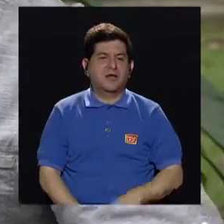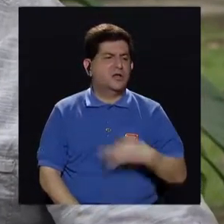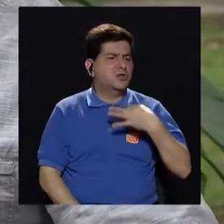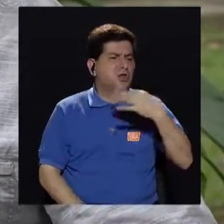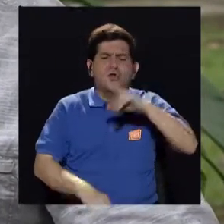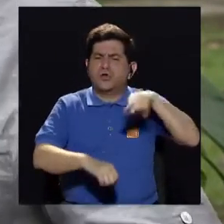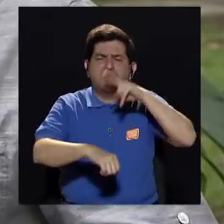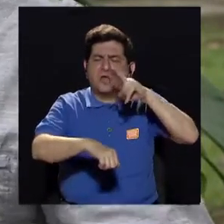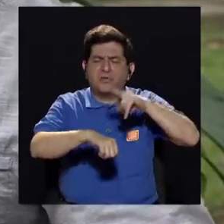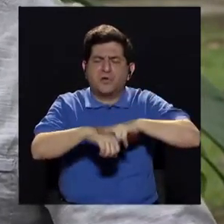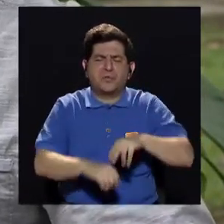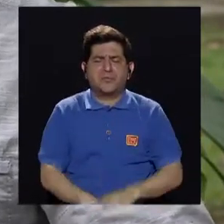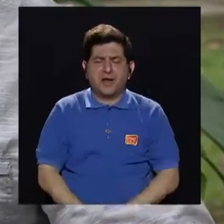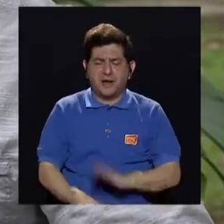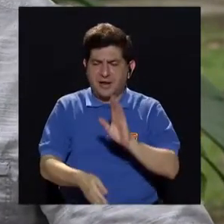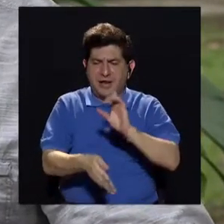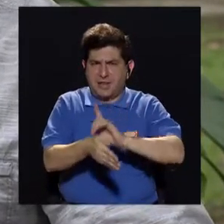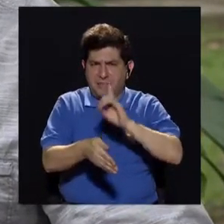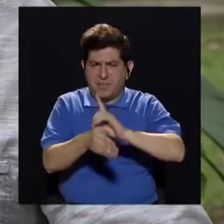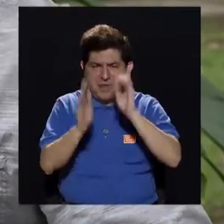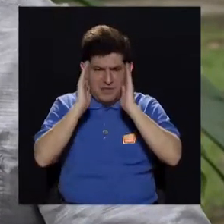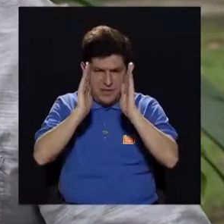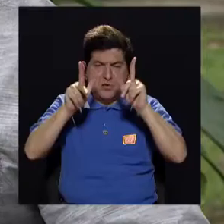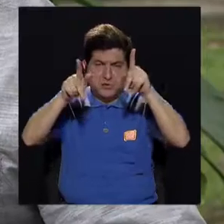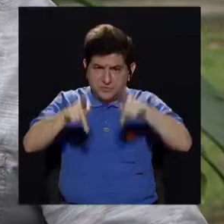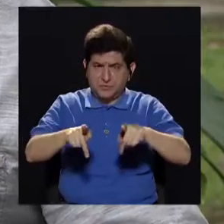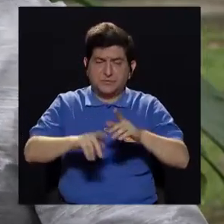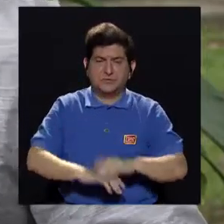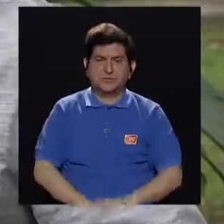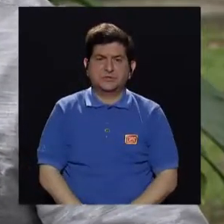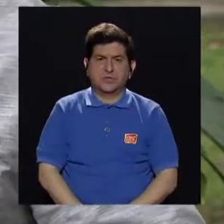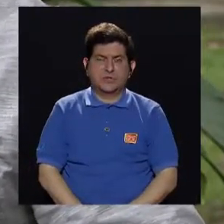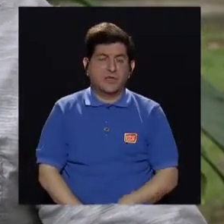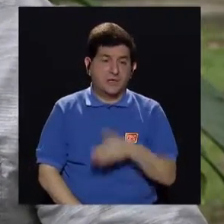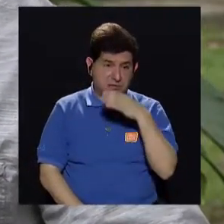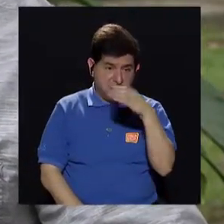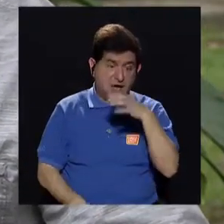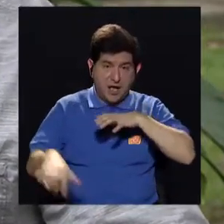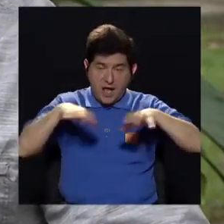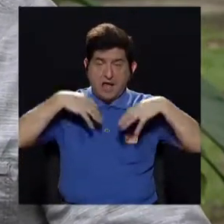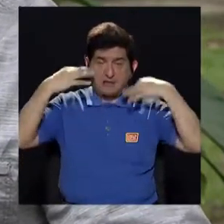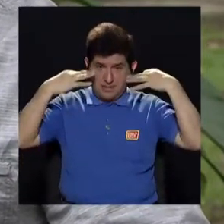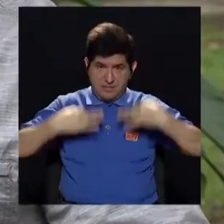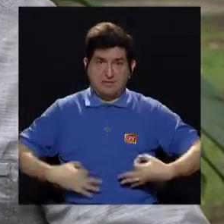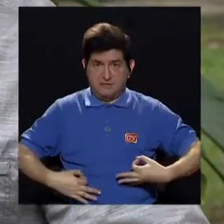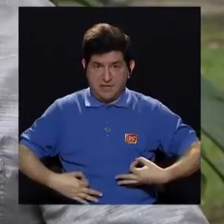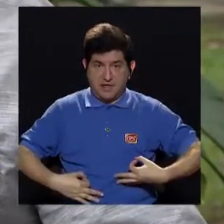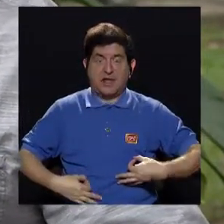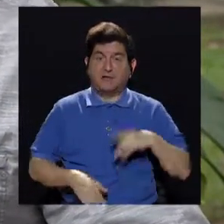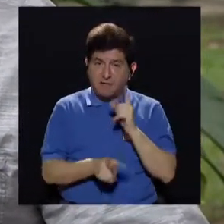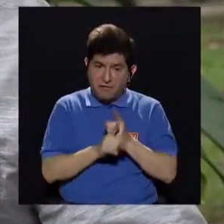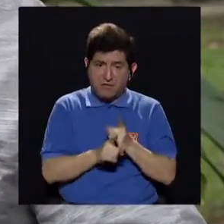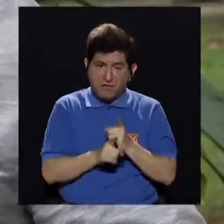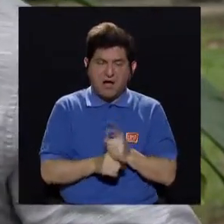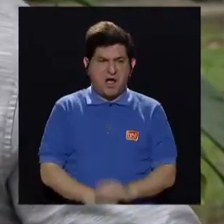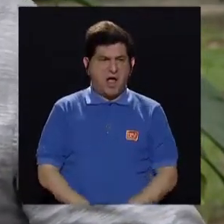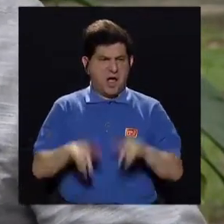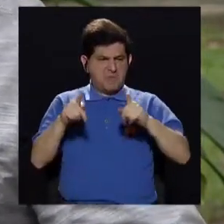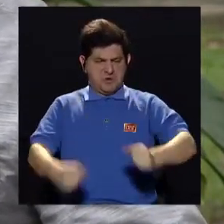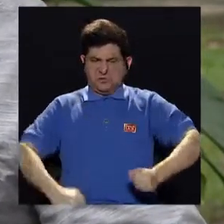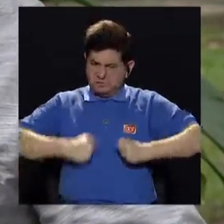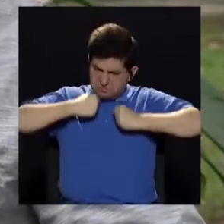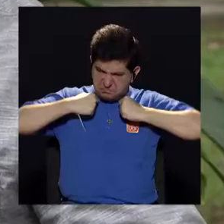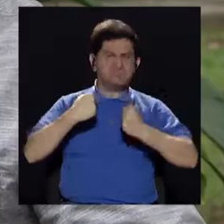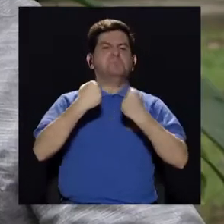diaria normal o en la consulta médica es muy frecuente ver que la persona, cuando uno le recomienda la actividad física, pues efectivamente se